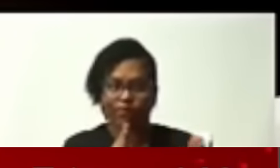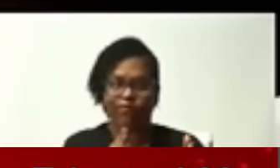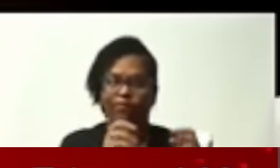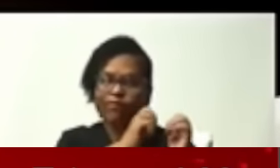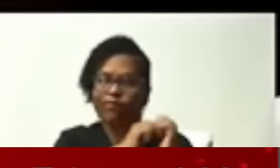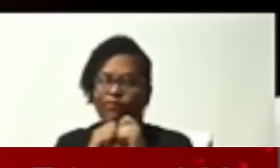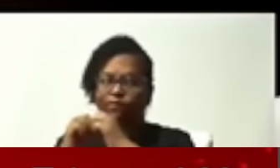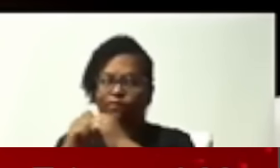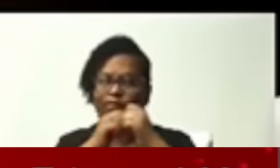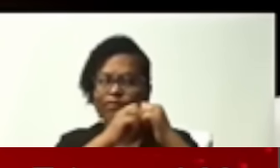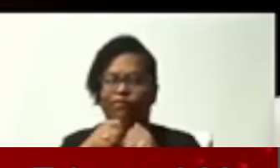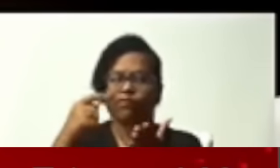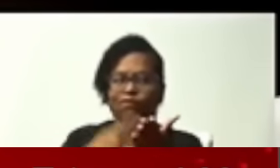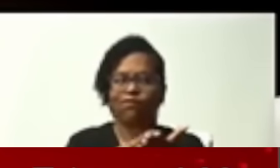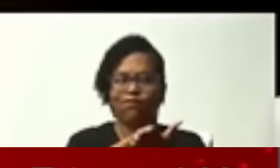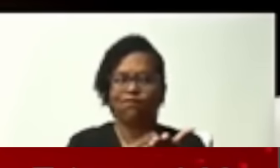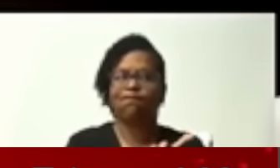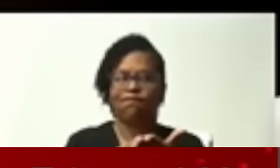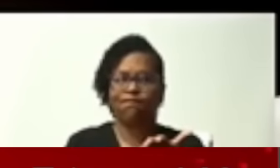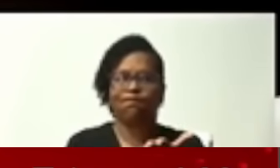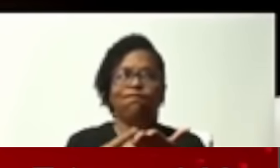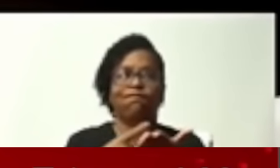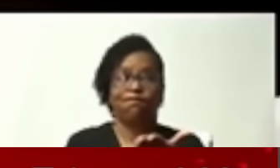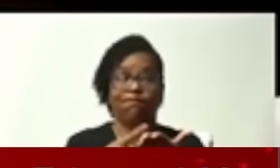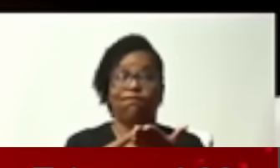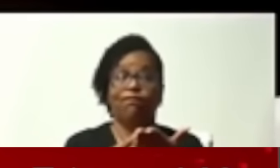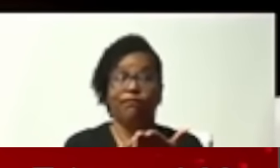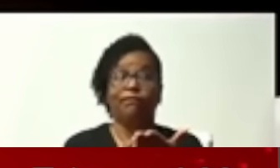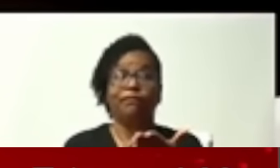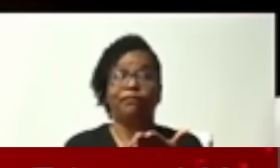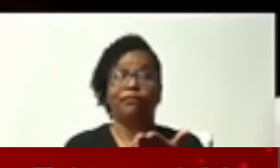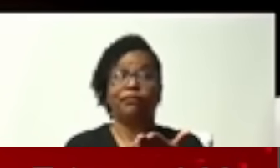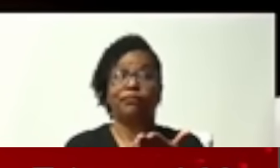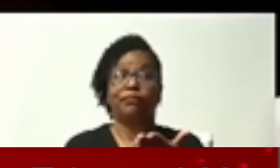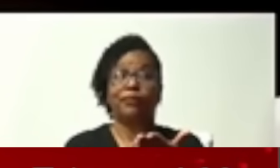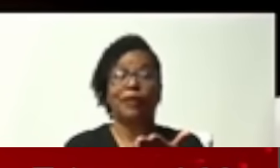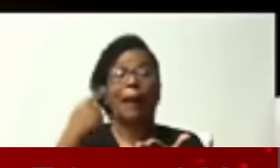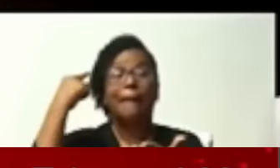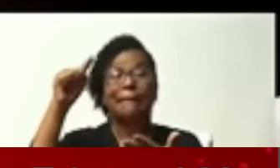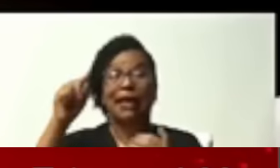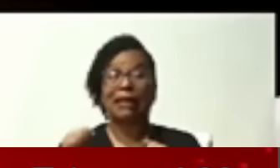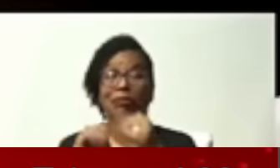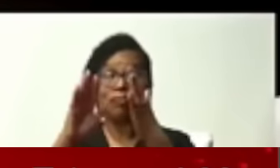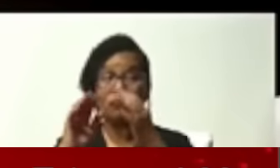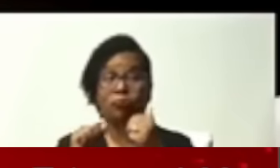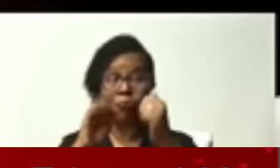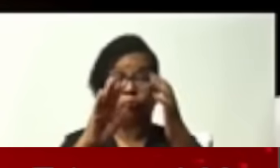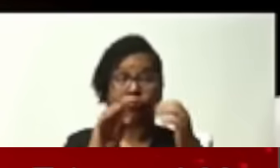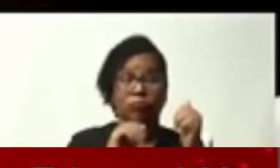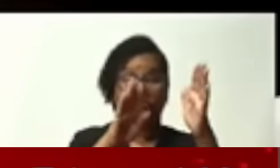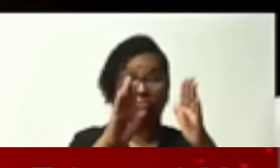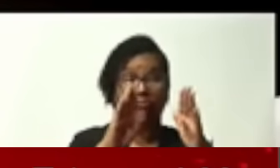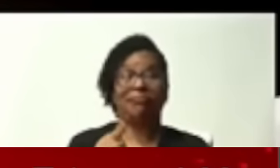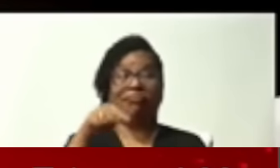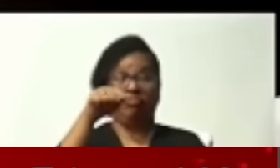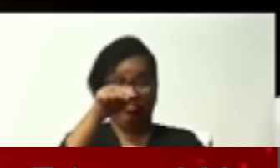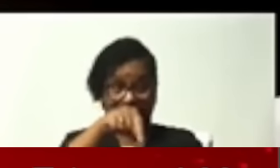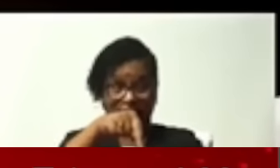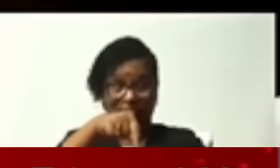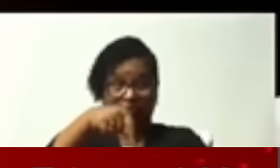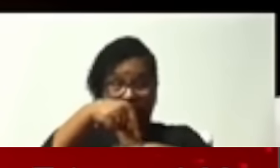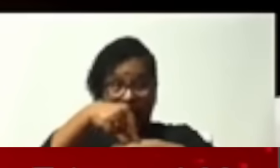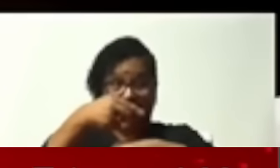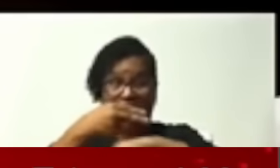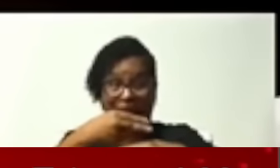que conflictos como estos, y que hace casi un año también hubo un momento de tensión y que reconocíamos que podía seguir ocurriendo de cara al